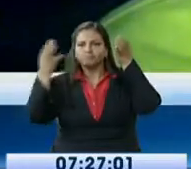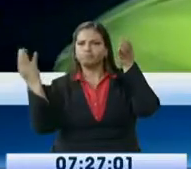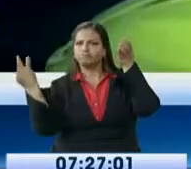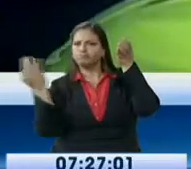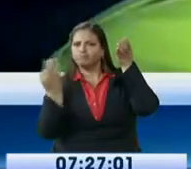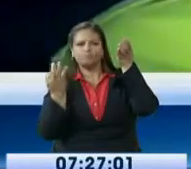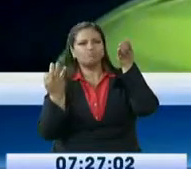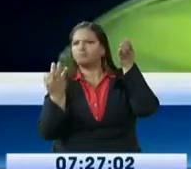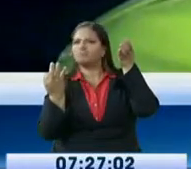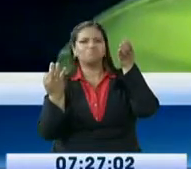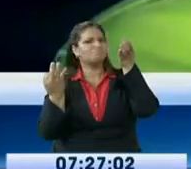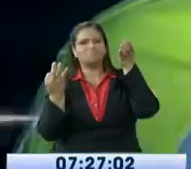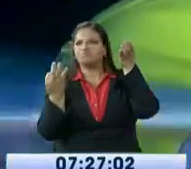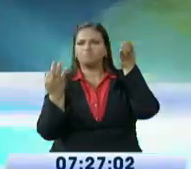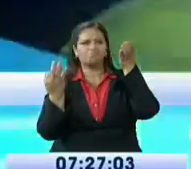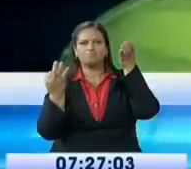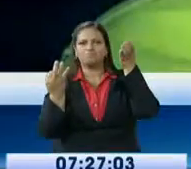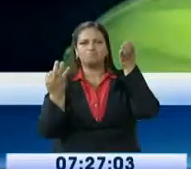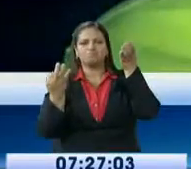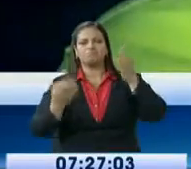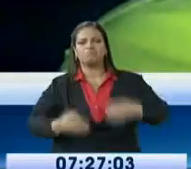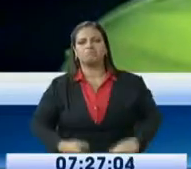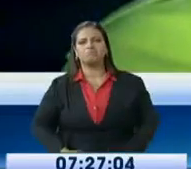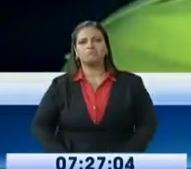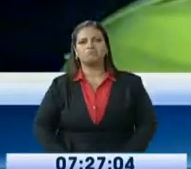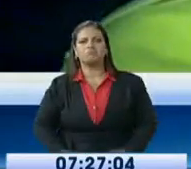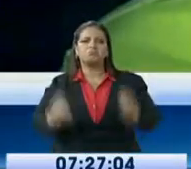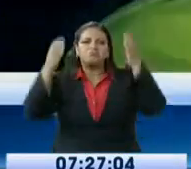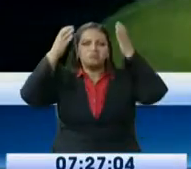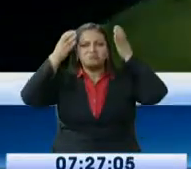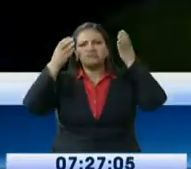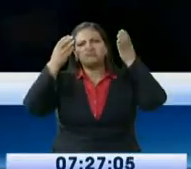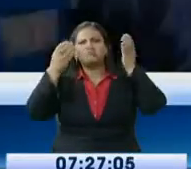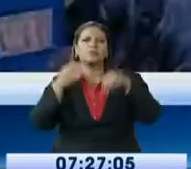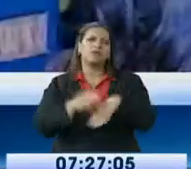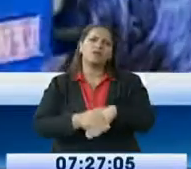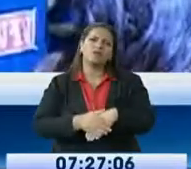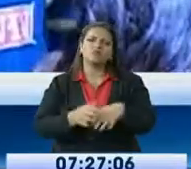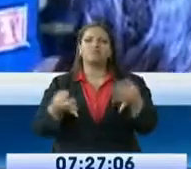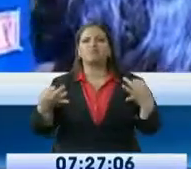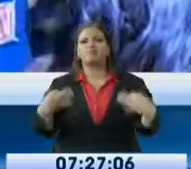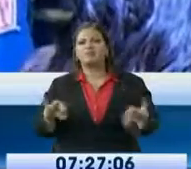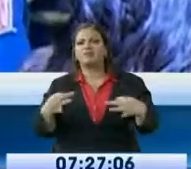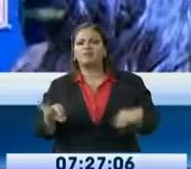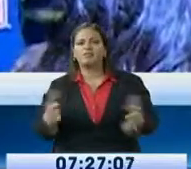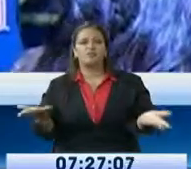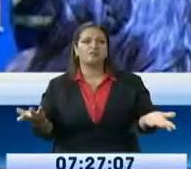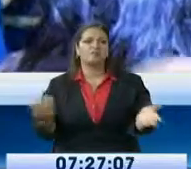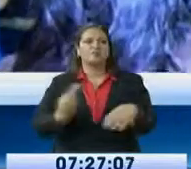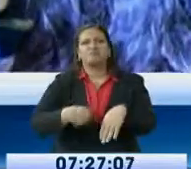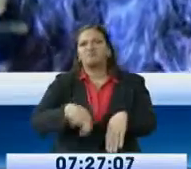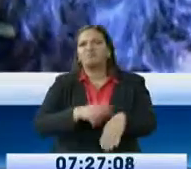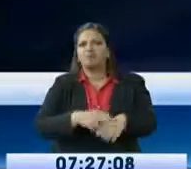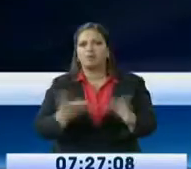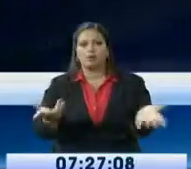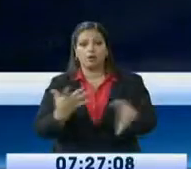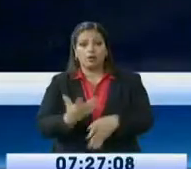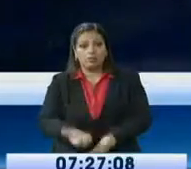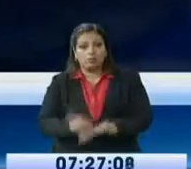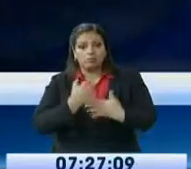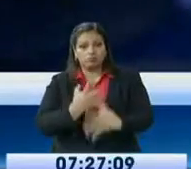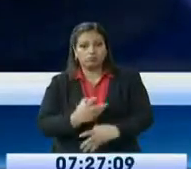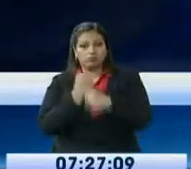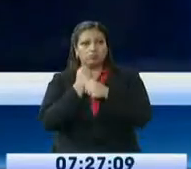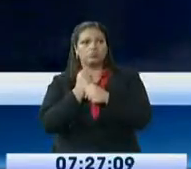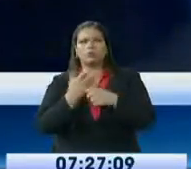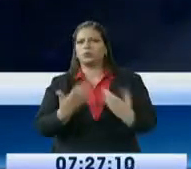tienen ninguna certificación DOT ni EC. Son cascos sencillos. Una mujer comentó que vio al chofer caer primero, mientras que la